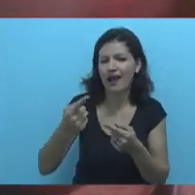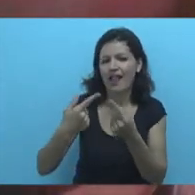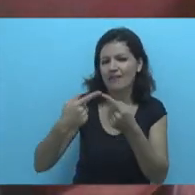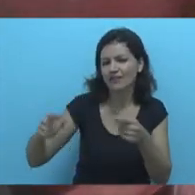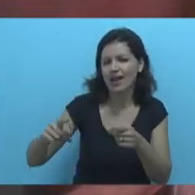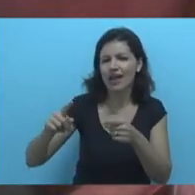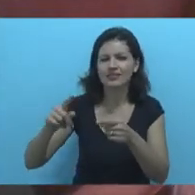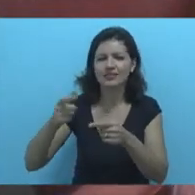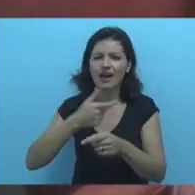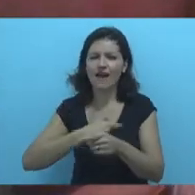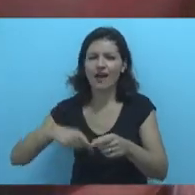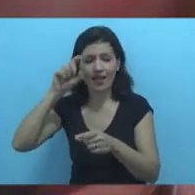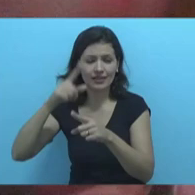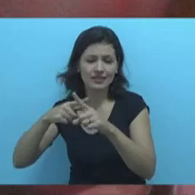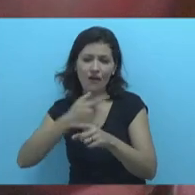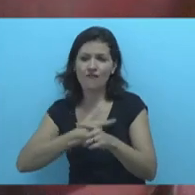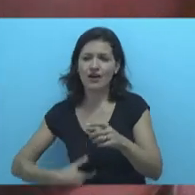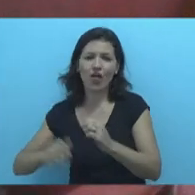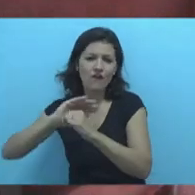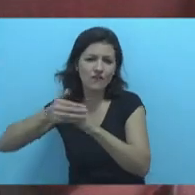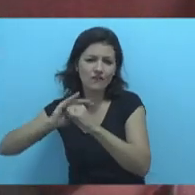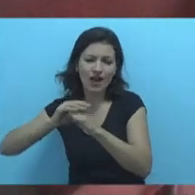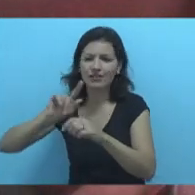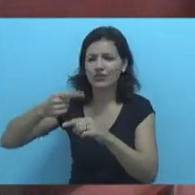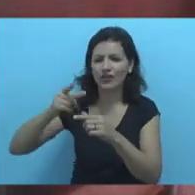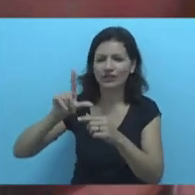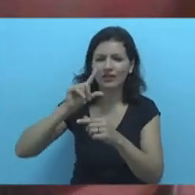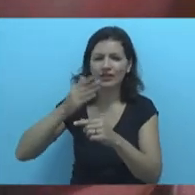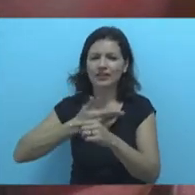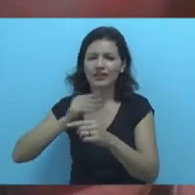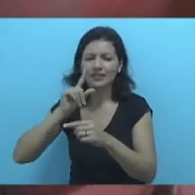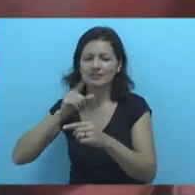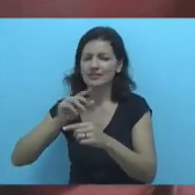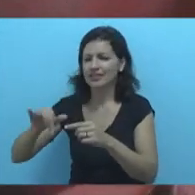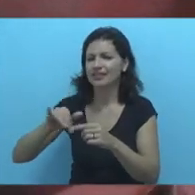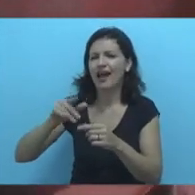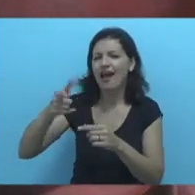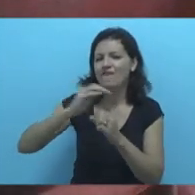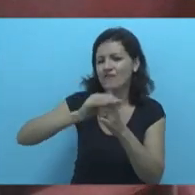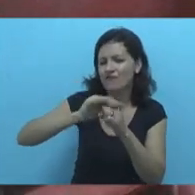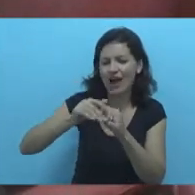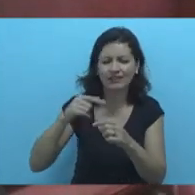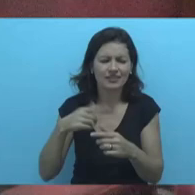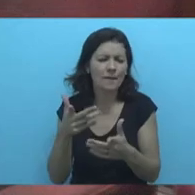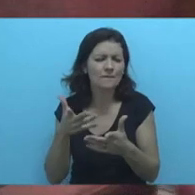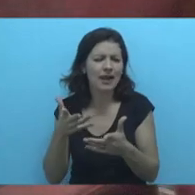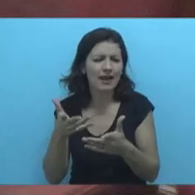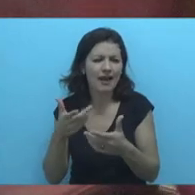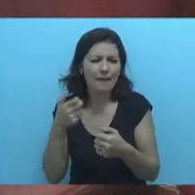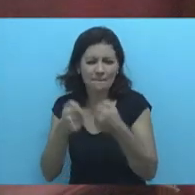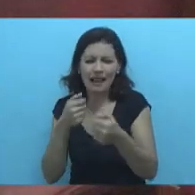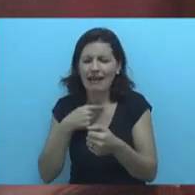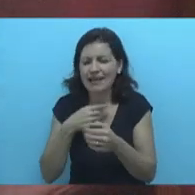Miguel cuando era gobernador es que Bonfatti, cuando yo le decía algo, capaz que sacaba el saco y me quería pelear. Y Miguel me miraba y se reía.